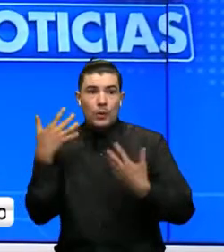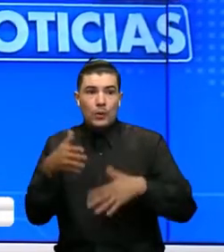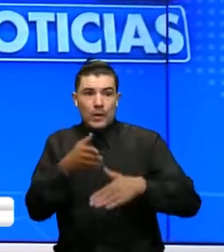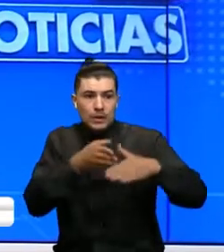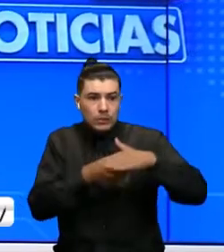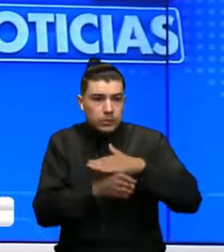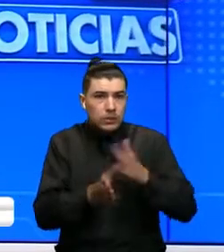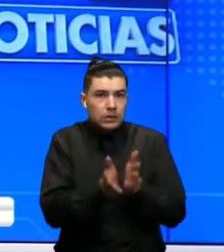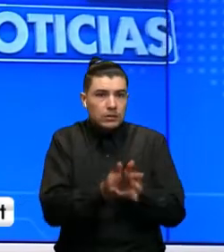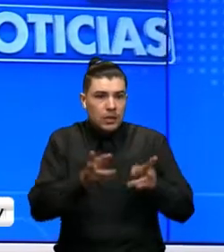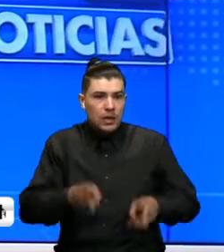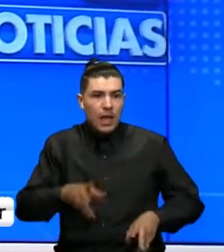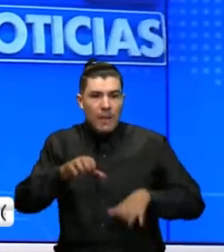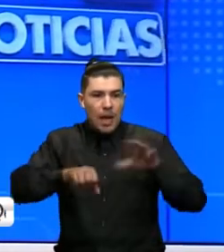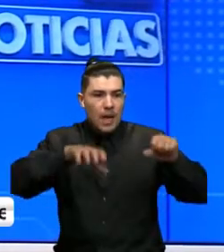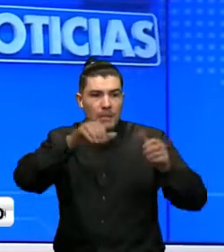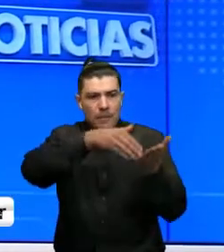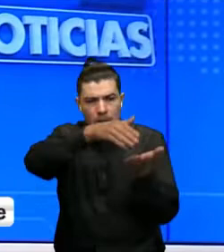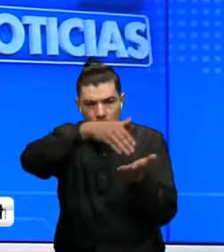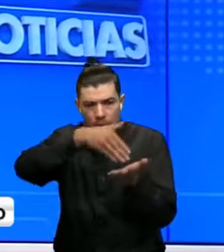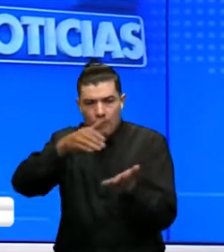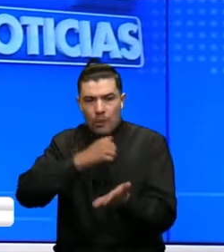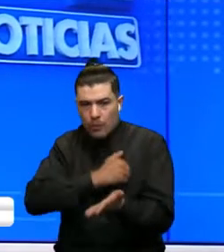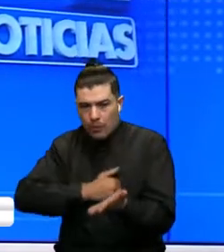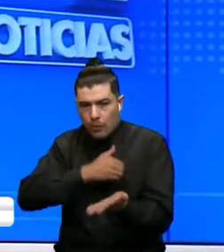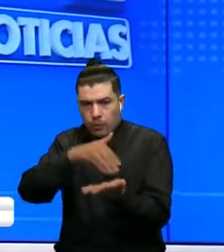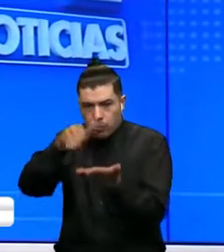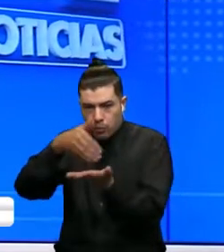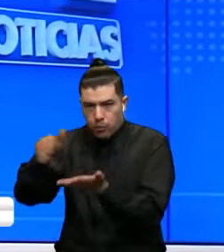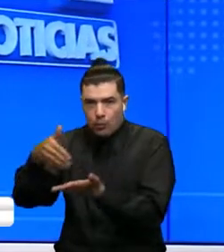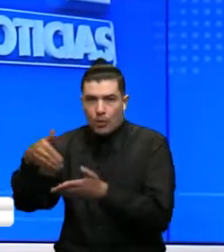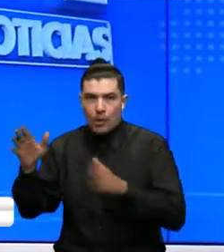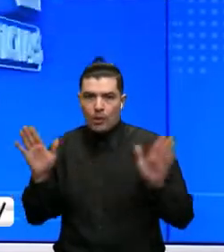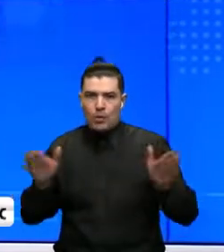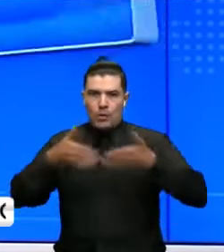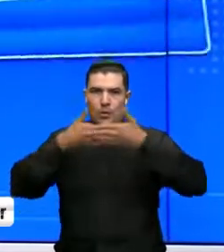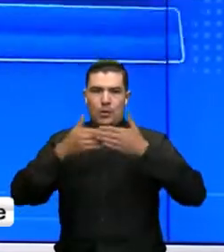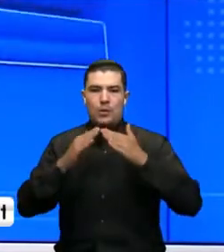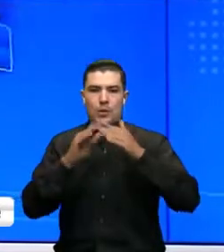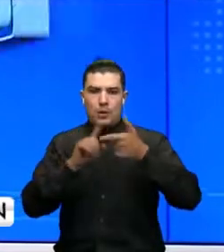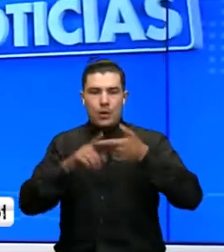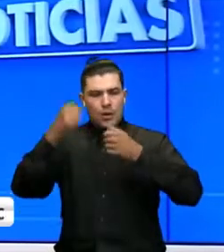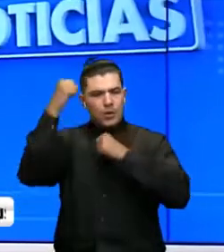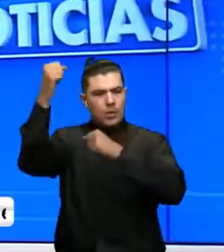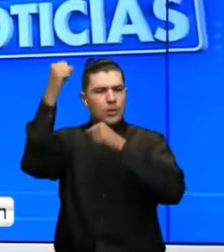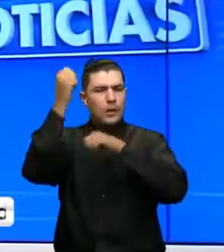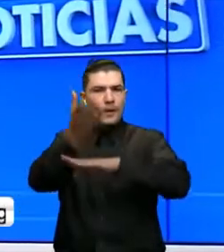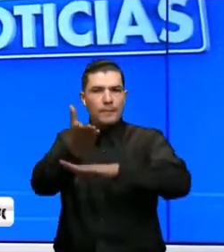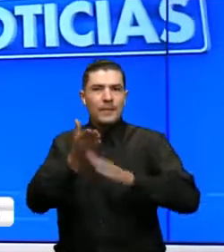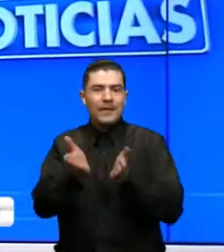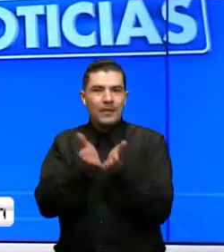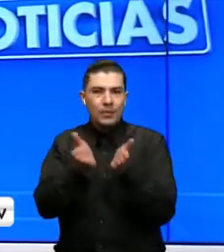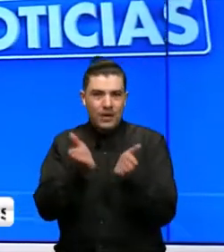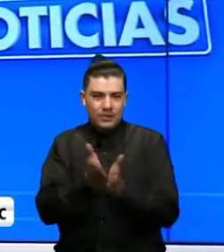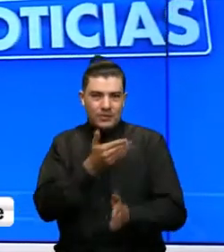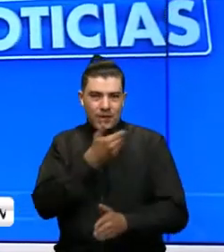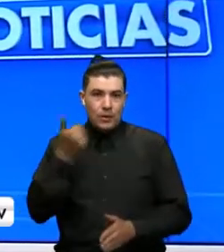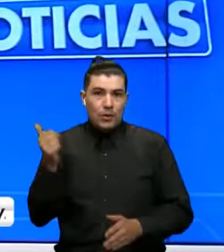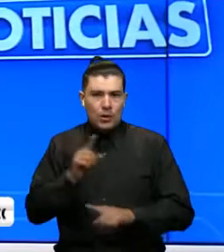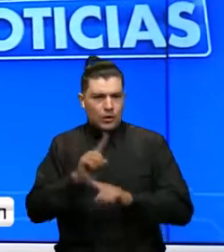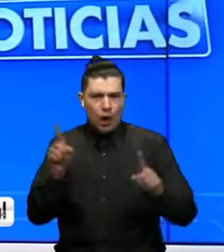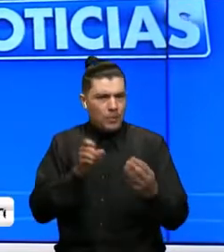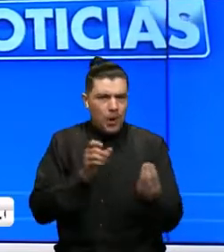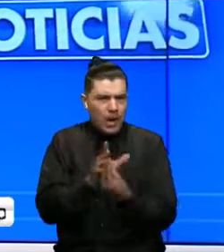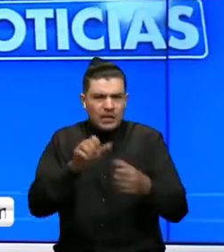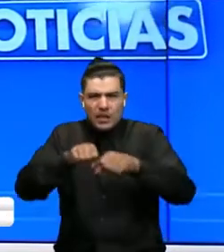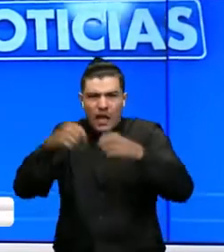realizaron esta toma carlos cárdenas nos tienen más detalles desinformación caro les saludamos buenas tardes qué opinan las autoridades eclesiásticas y las autoridades de